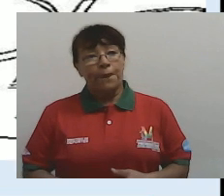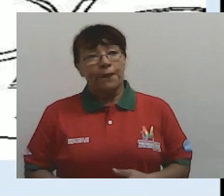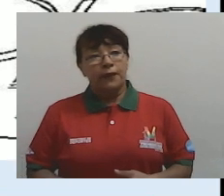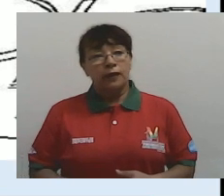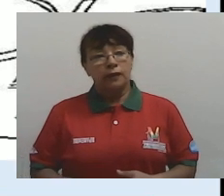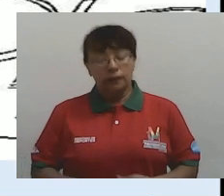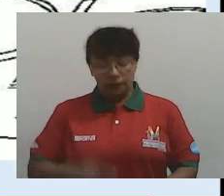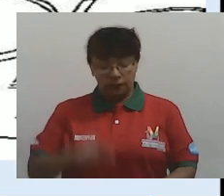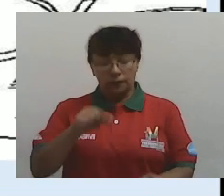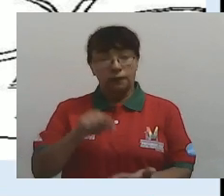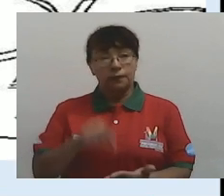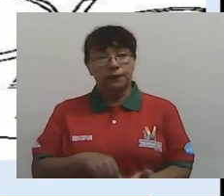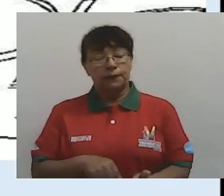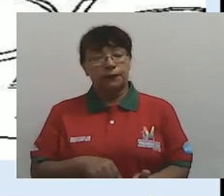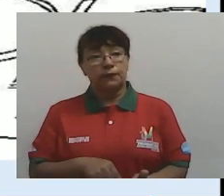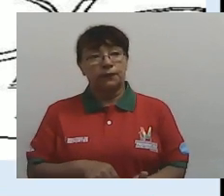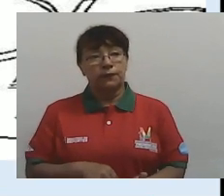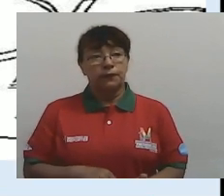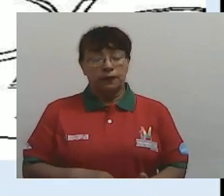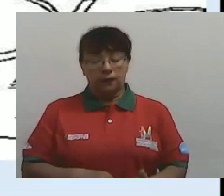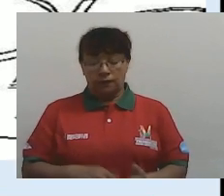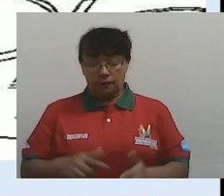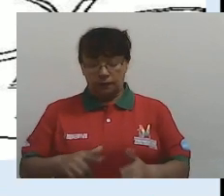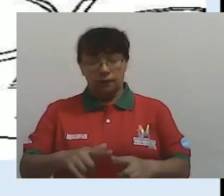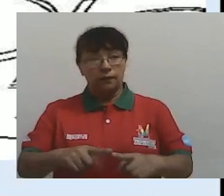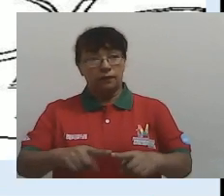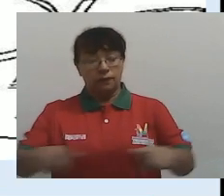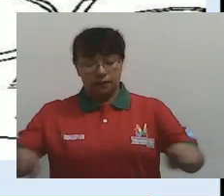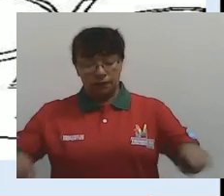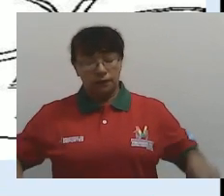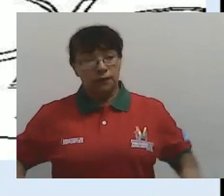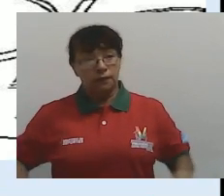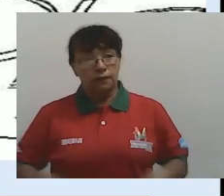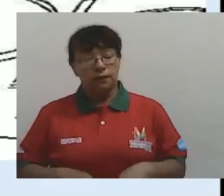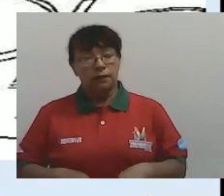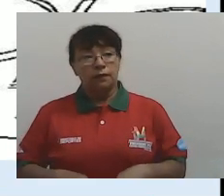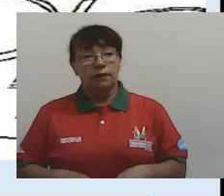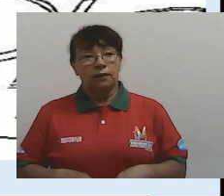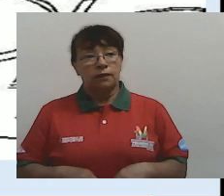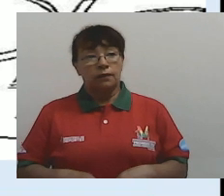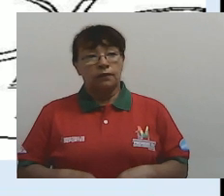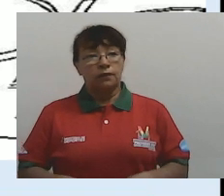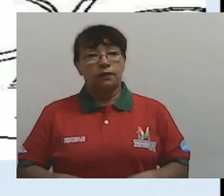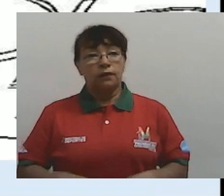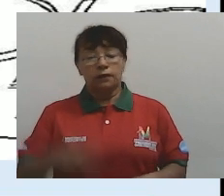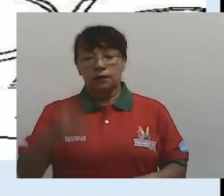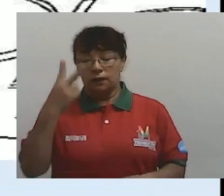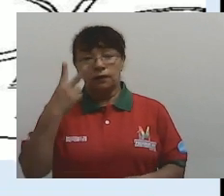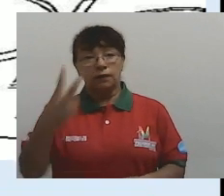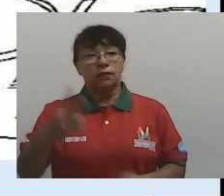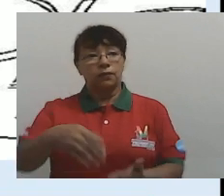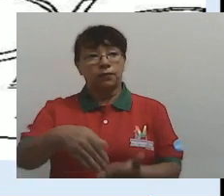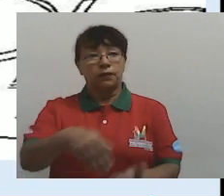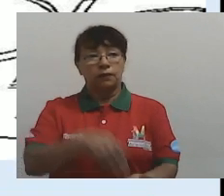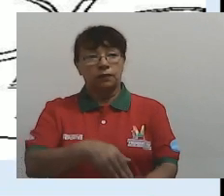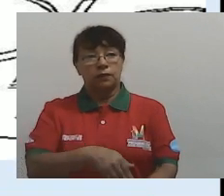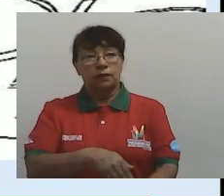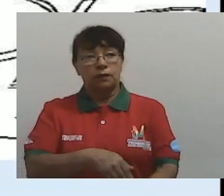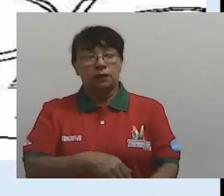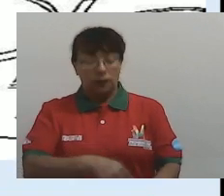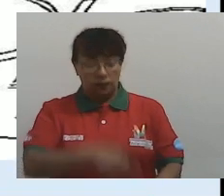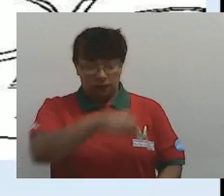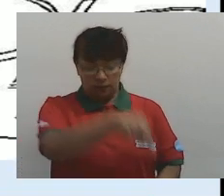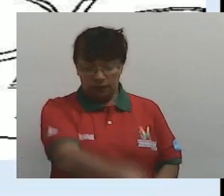del punto de la tabla, perdón, la zona de rechazo, a 2 metros y medio va a estar colocada